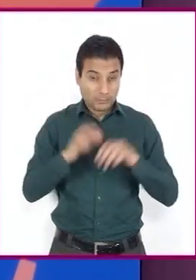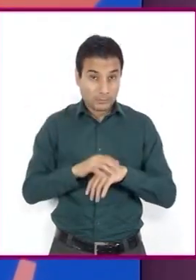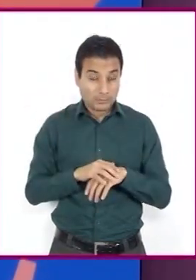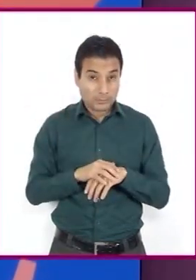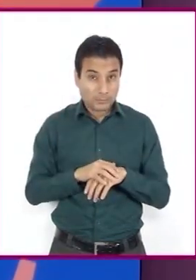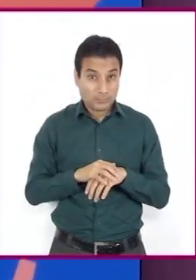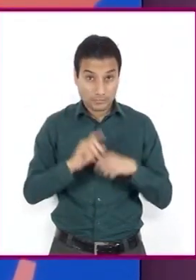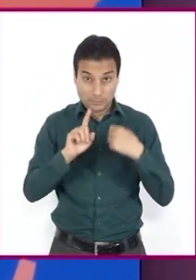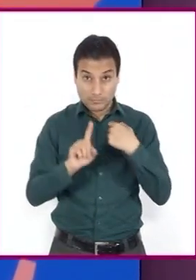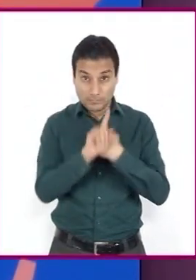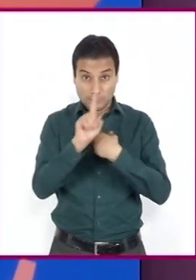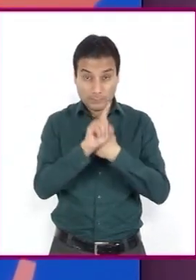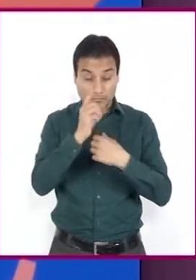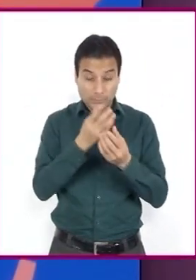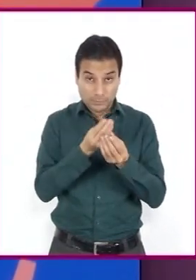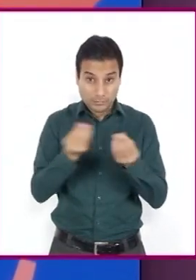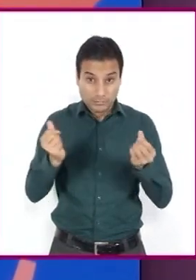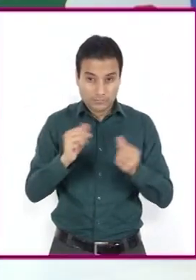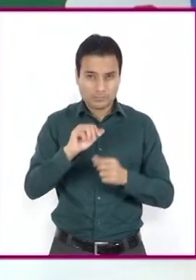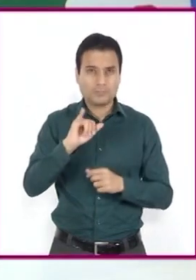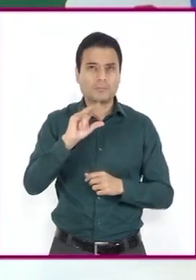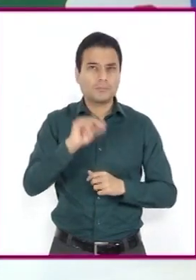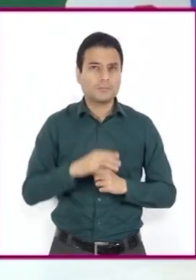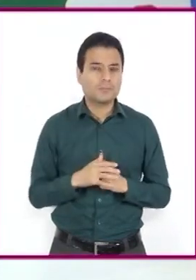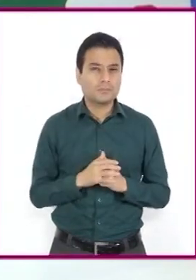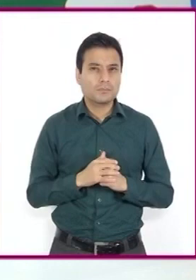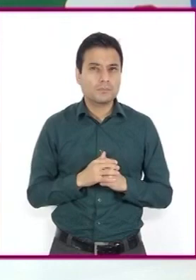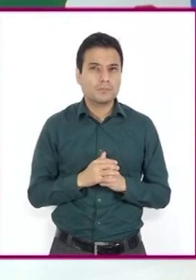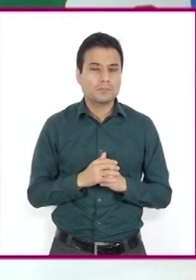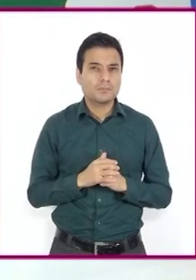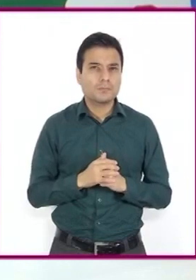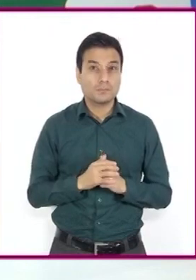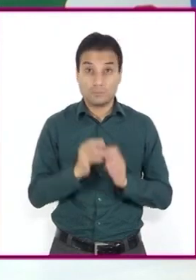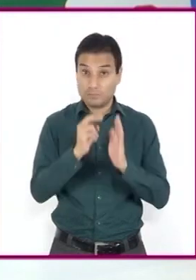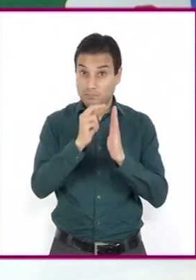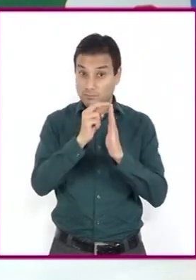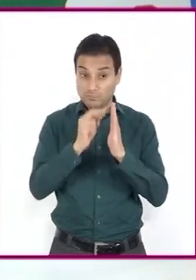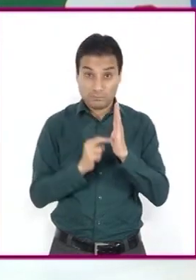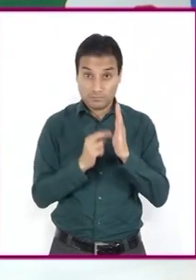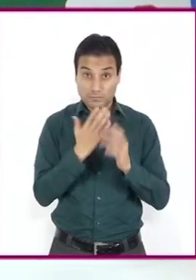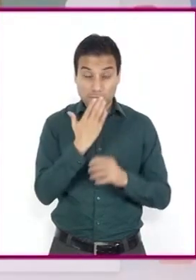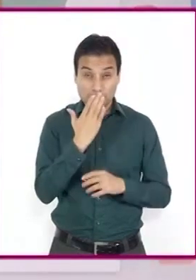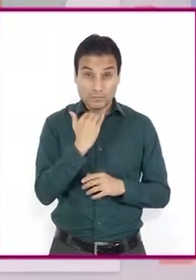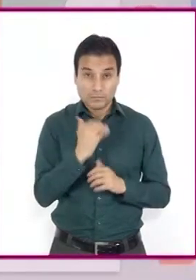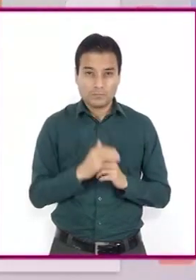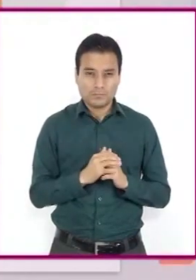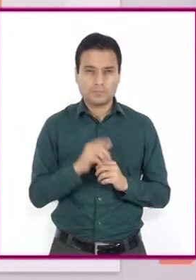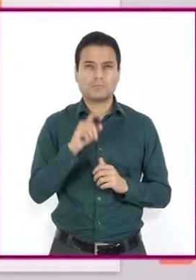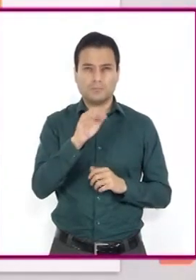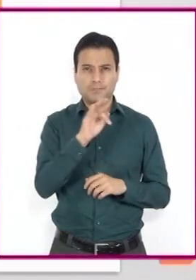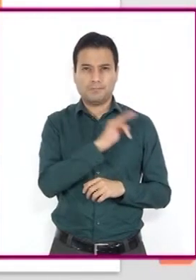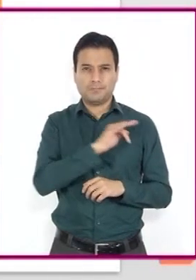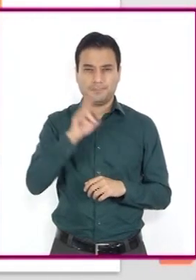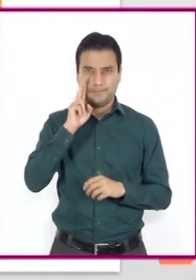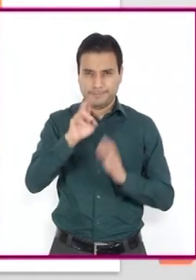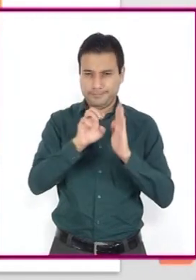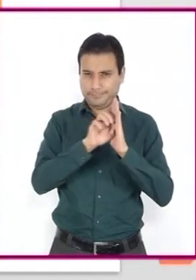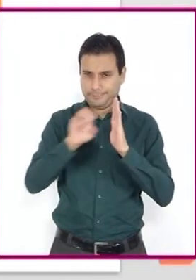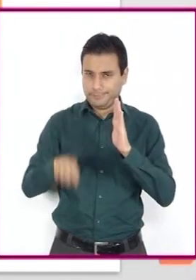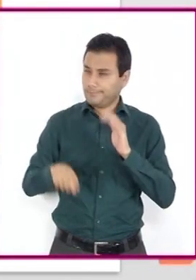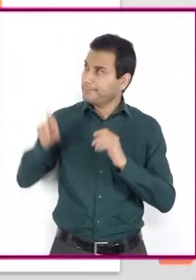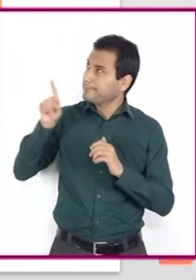Definen soluciones para los posibles problemas. Si no tienen un reglamento a la mano, pueden guiarse con el siguiente ejemplo,